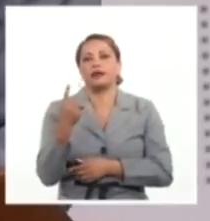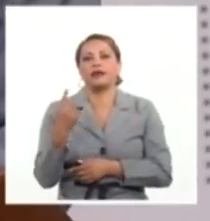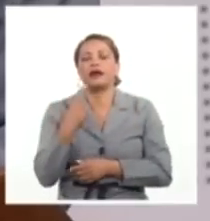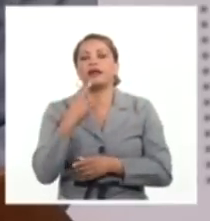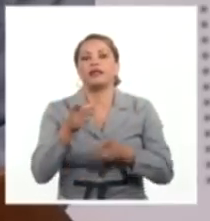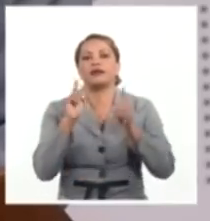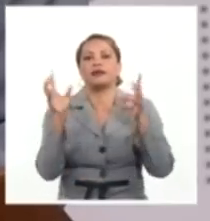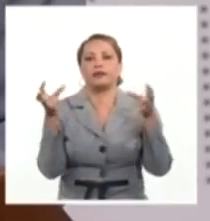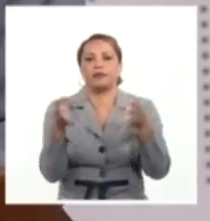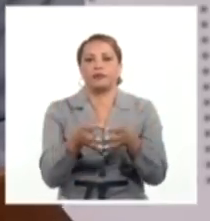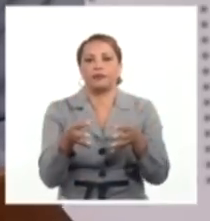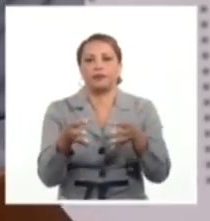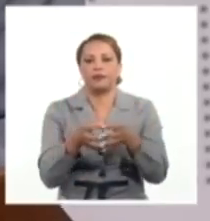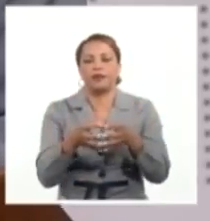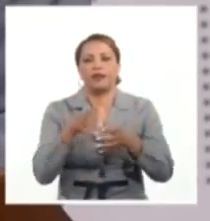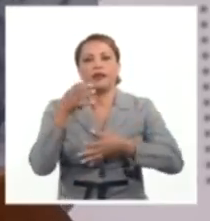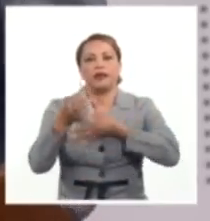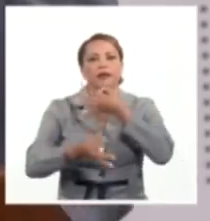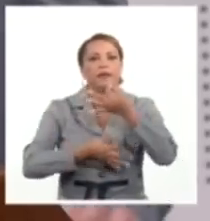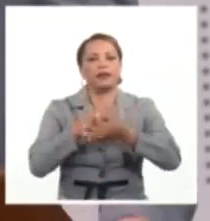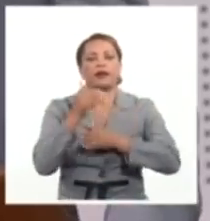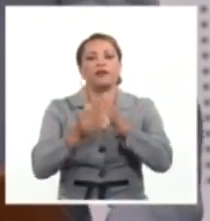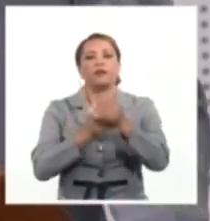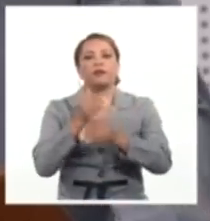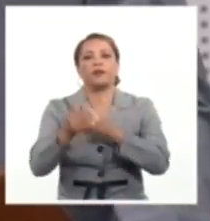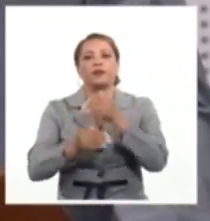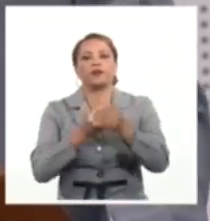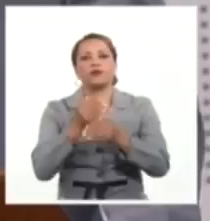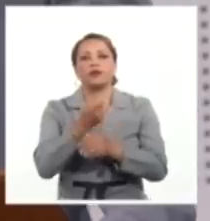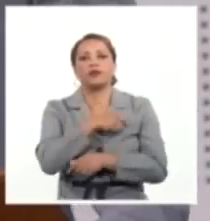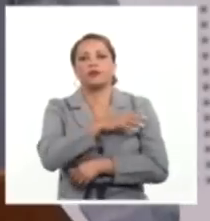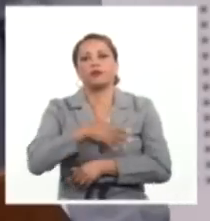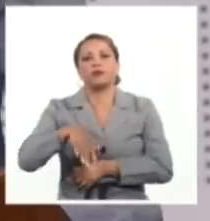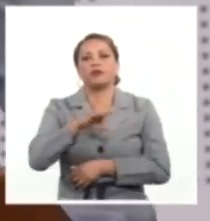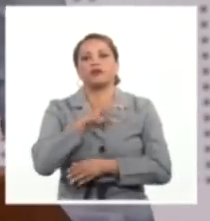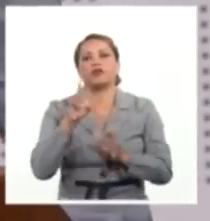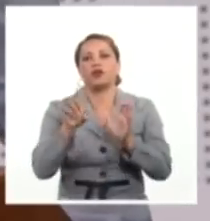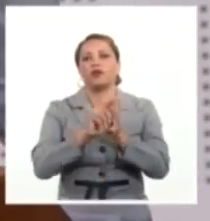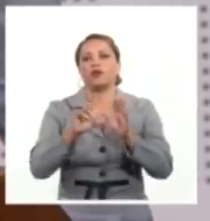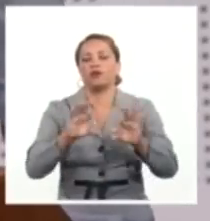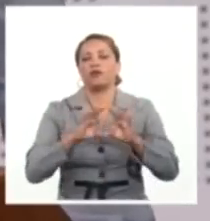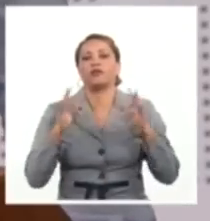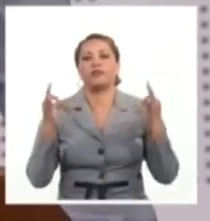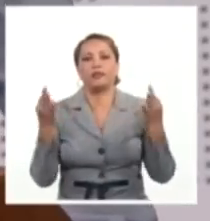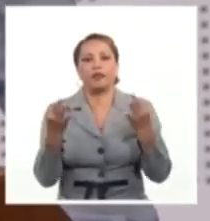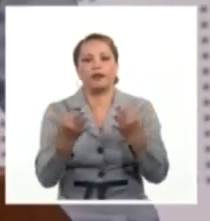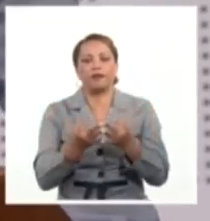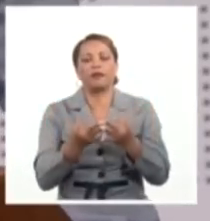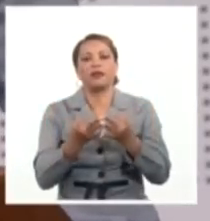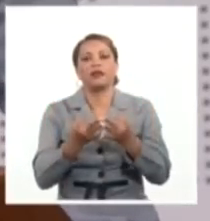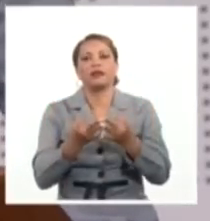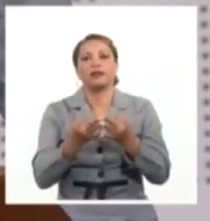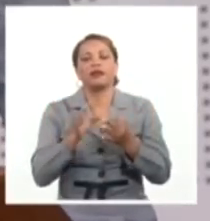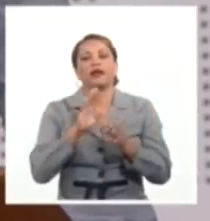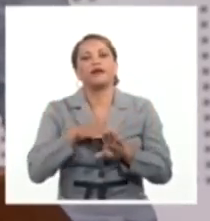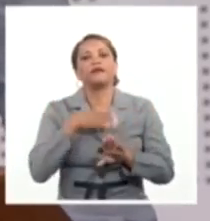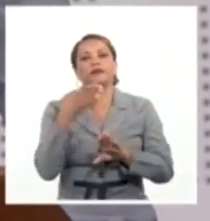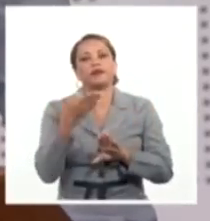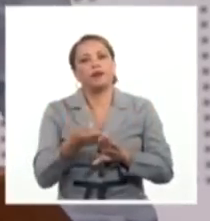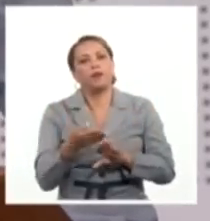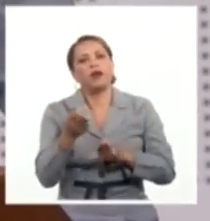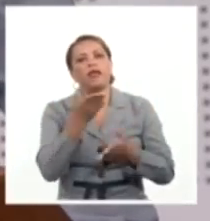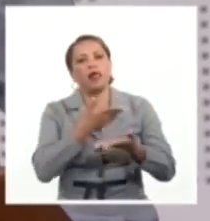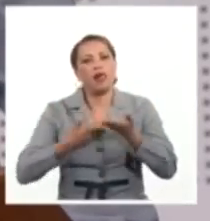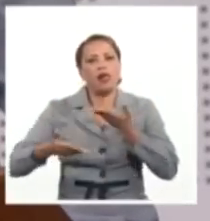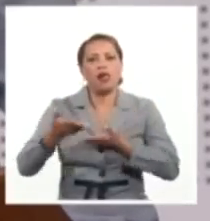sesiones, destacándose el proceso que condujo a la aprobación del Código de las Familias en referéndum después de una amplia